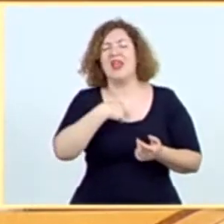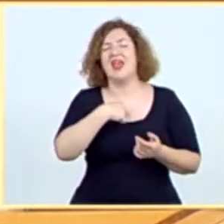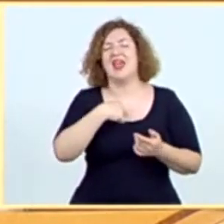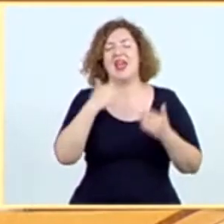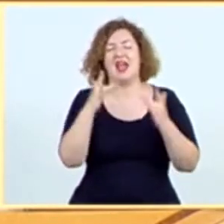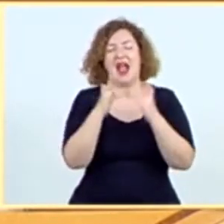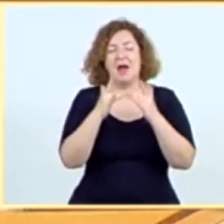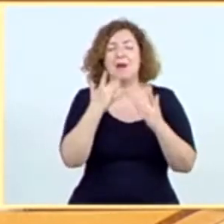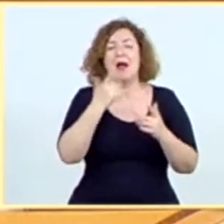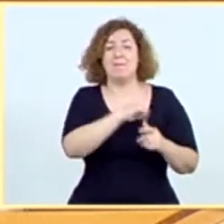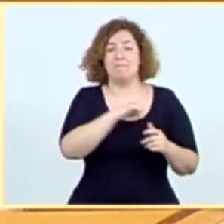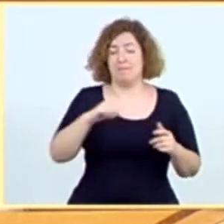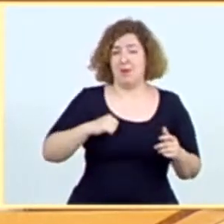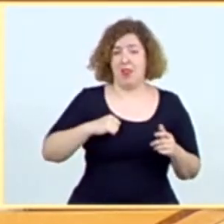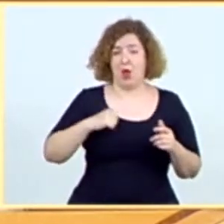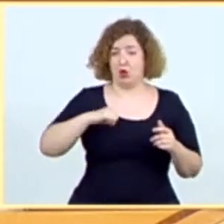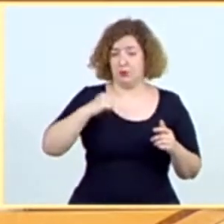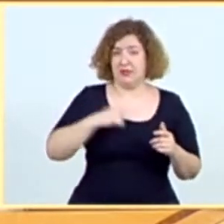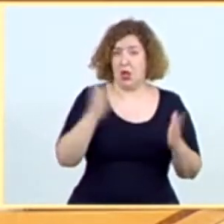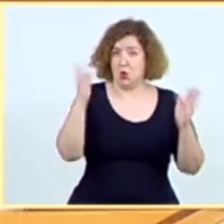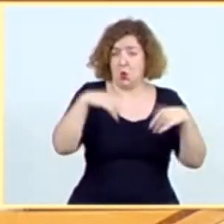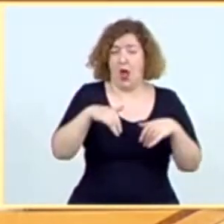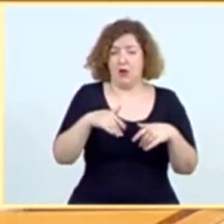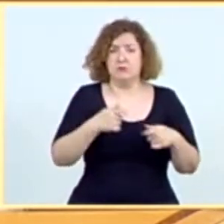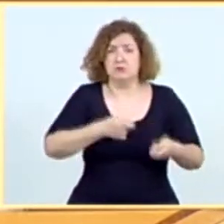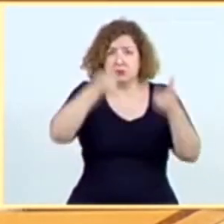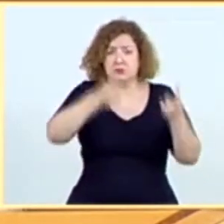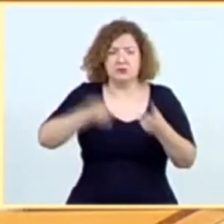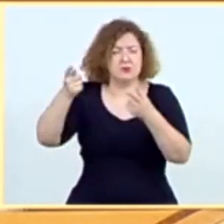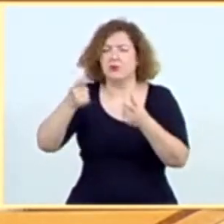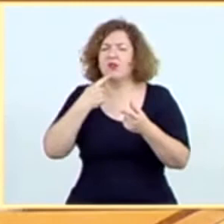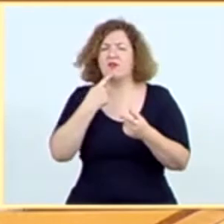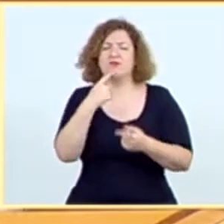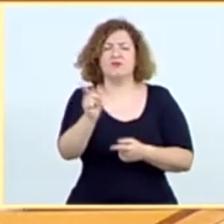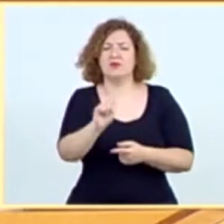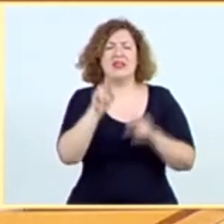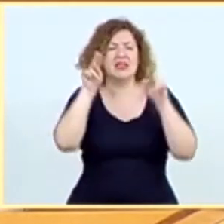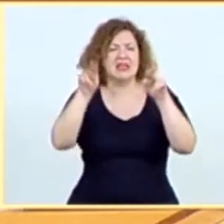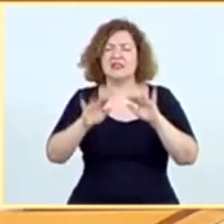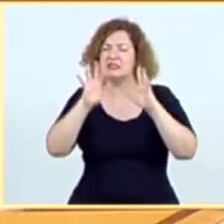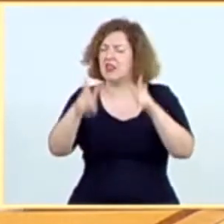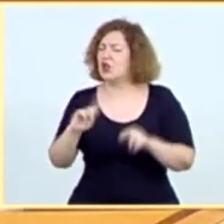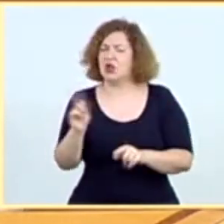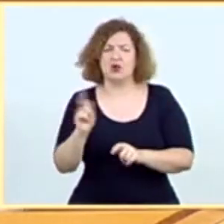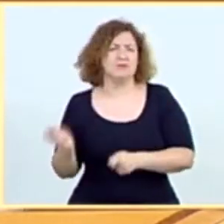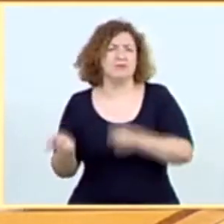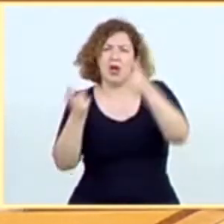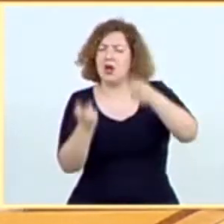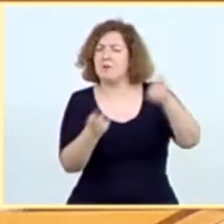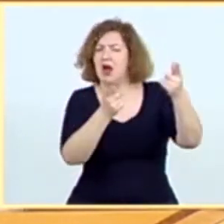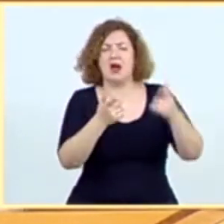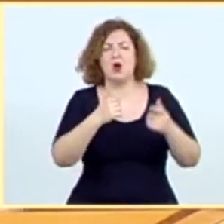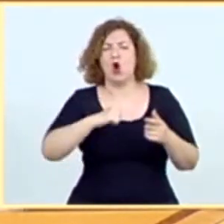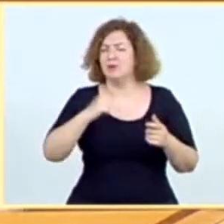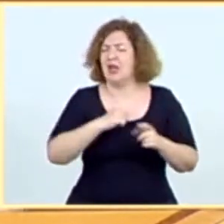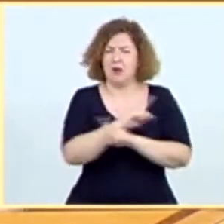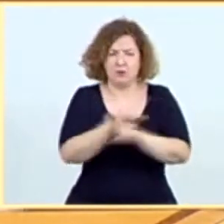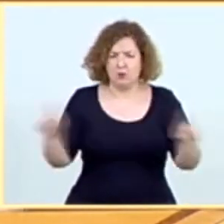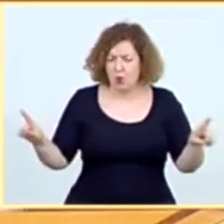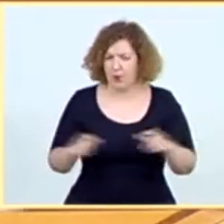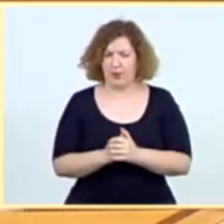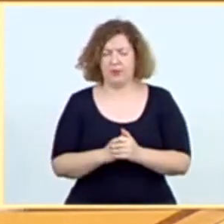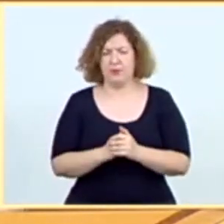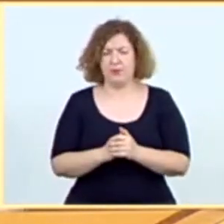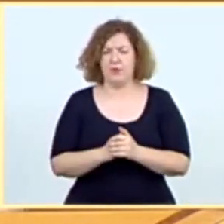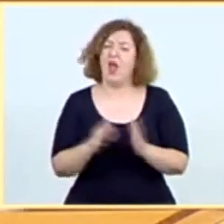en algunas comunidades que no estaban afectadas, pero había igualmente instrucciones verbales a las residencias de no trasladar a los ancianos a los hospitales.